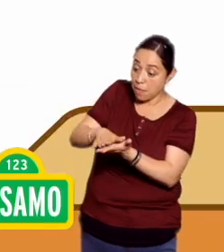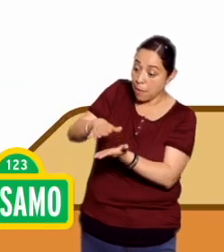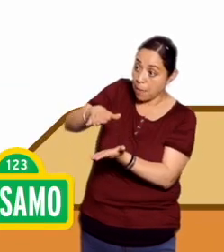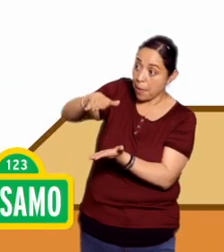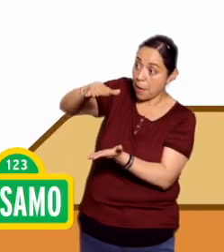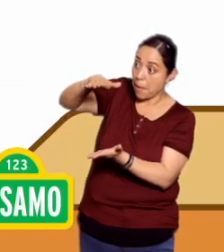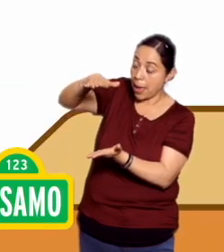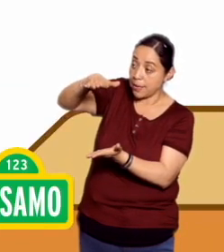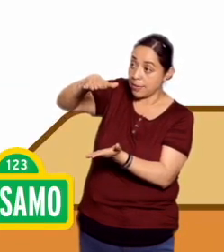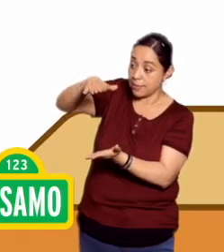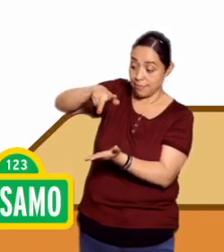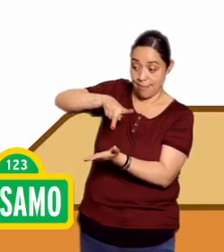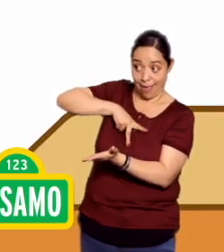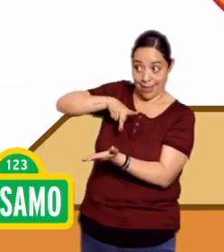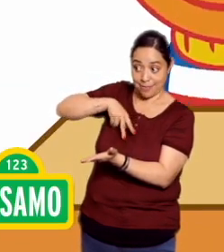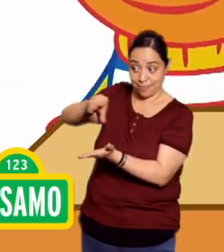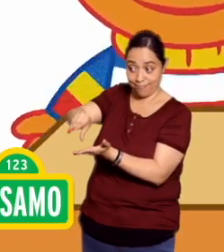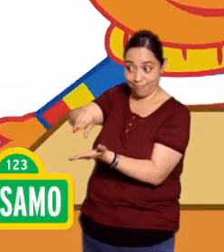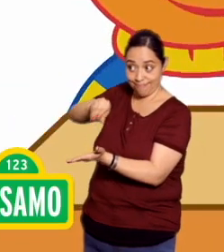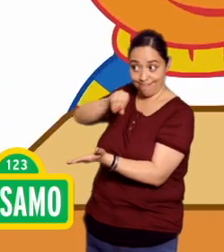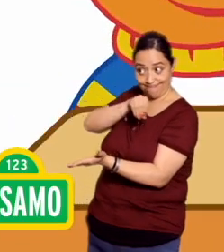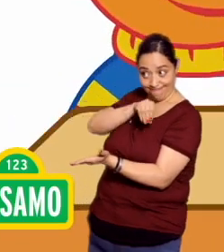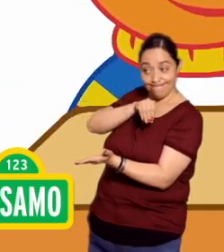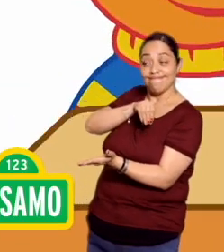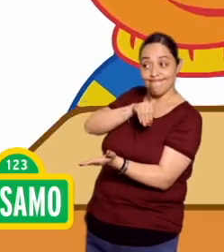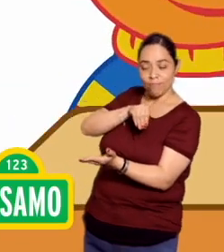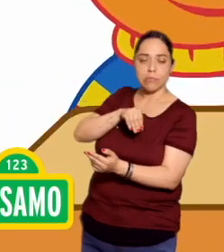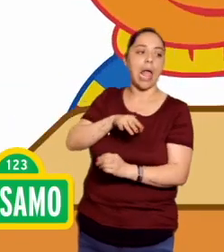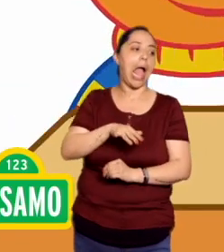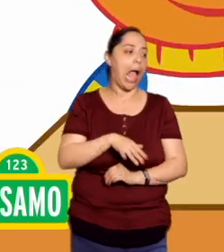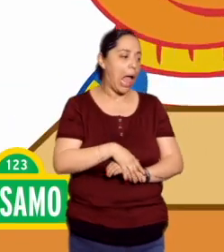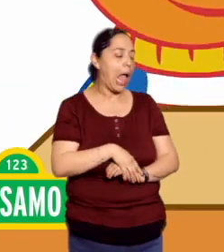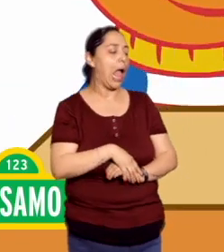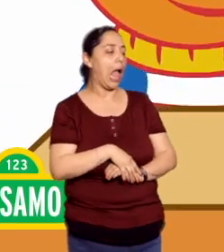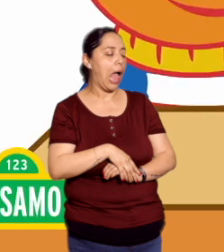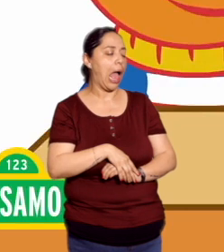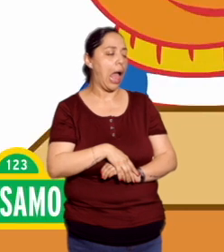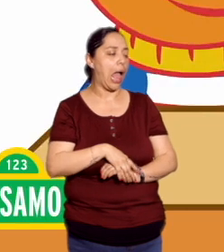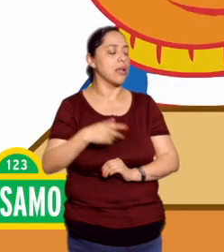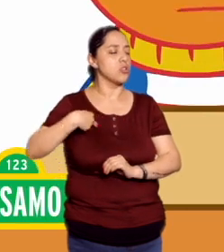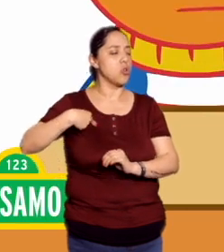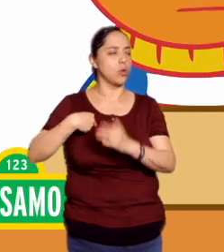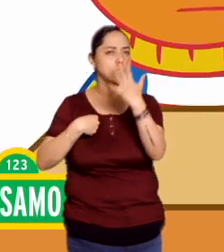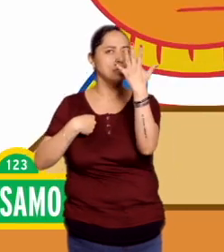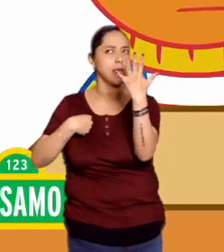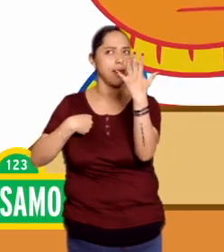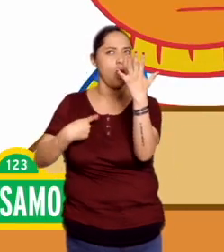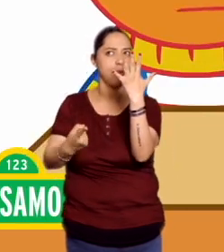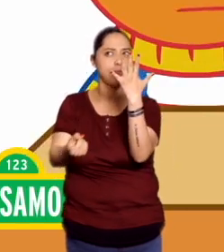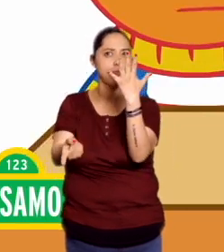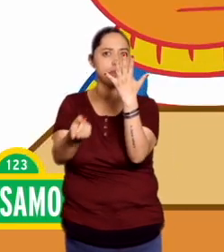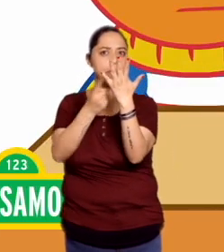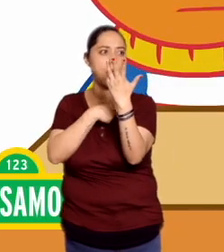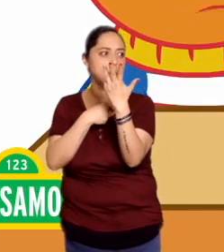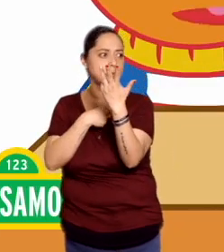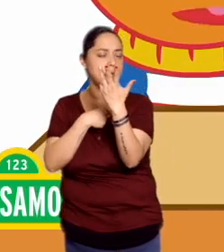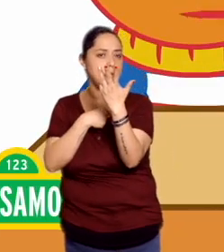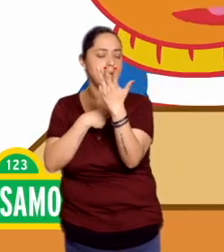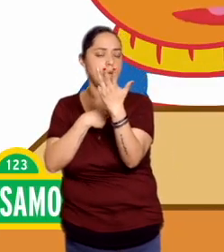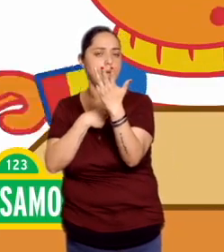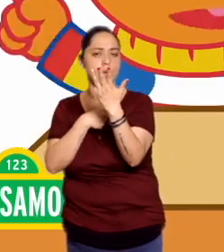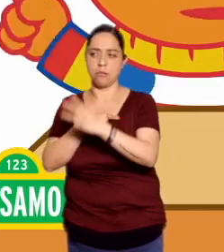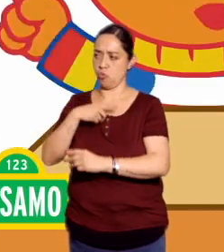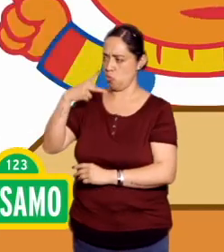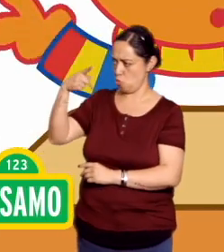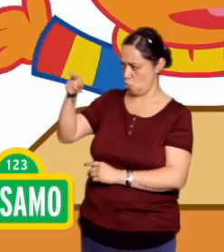pila es mía. ¿Ves? Ay, ya veo, Enrique. Eso significa que puedo restar una camisa de mi pila. ¿Hablas